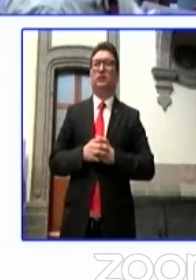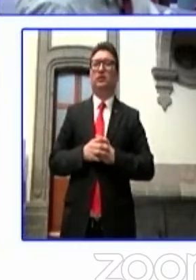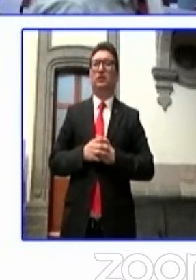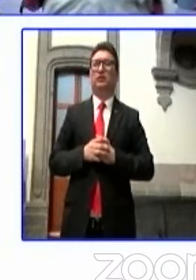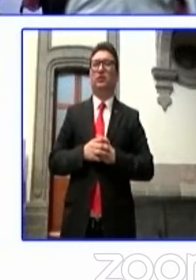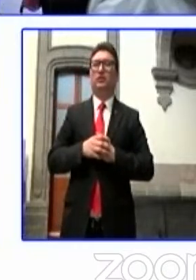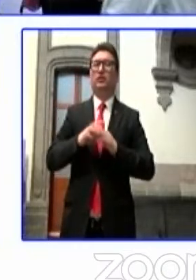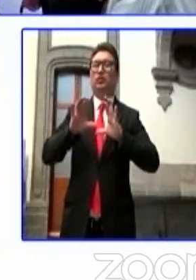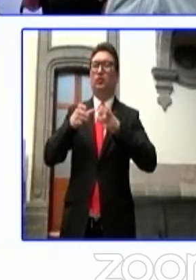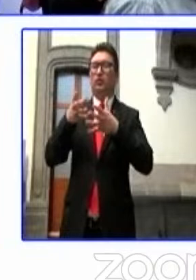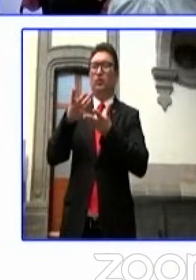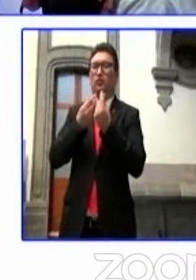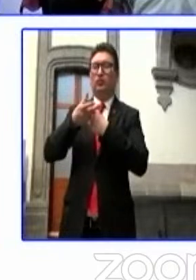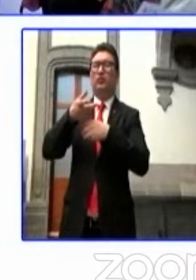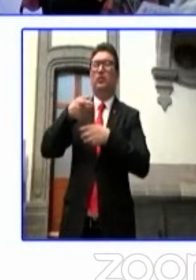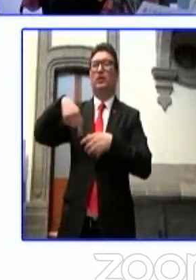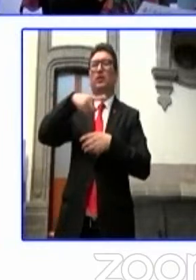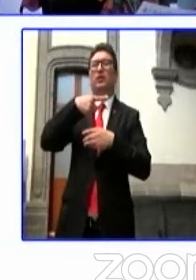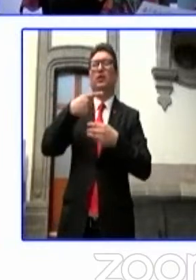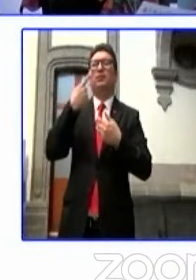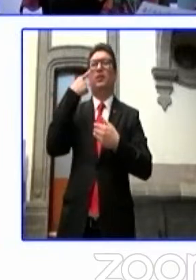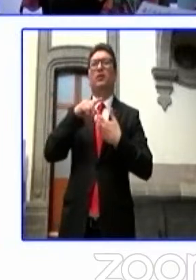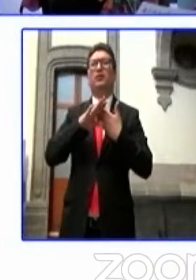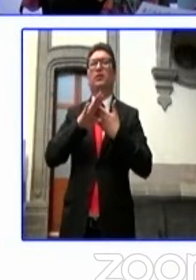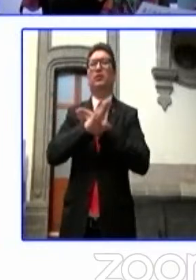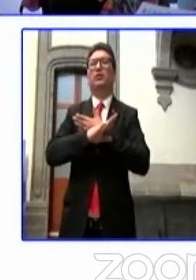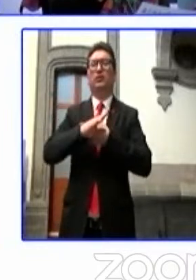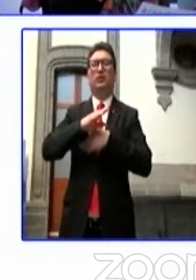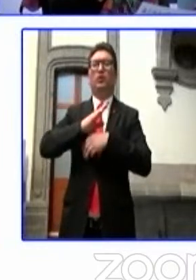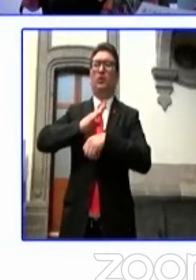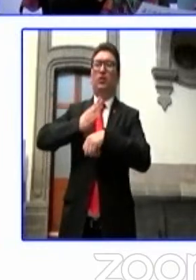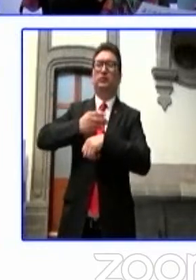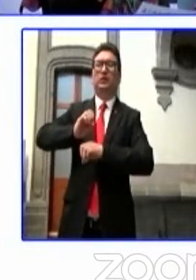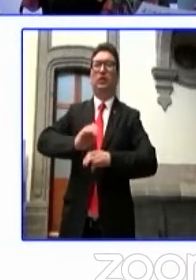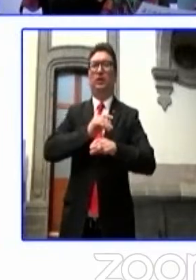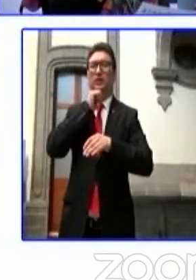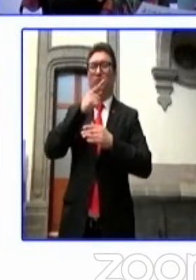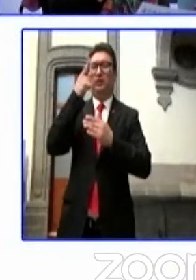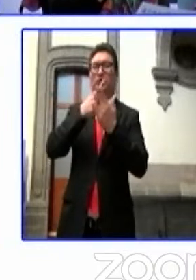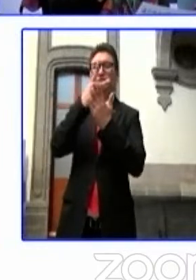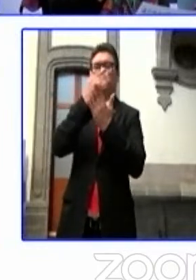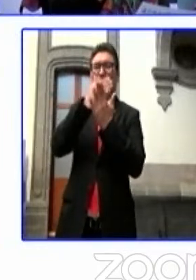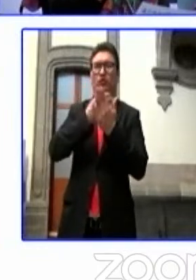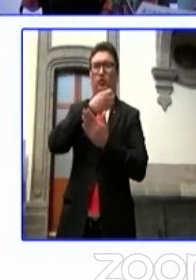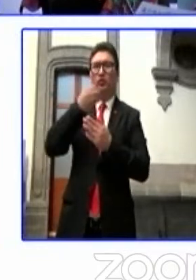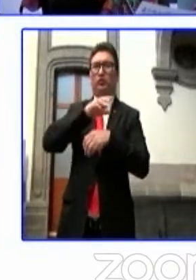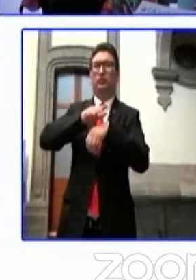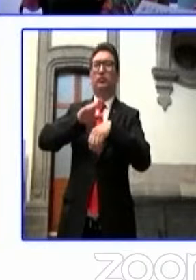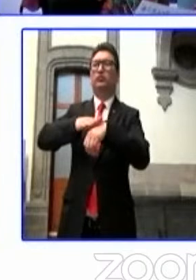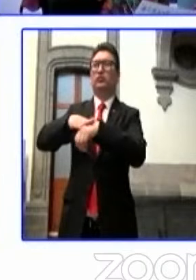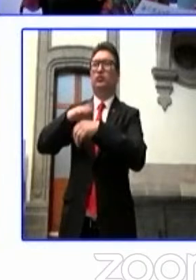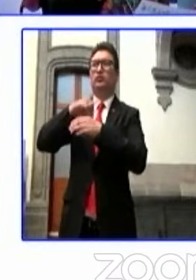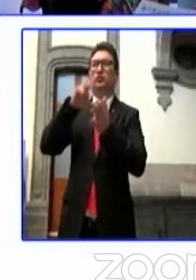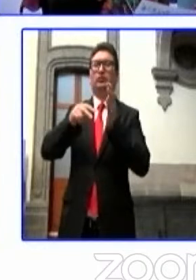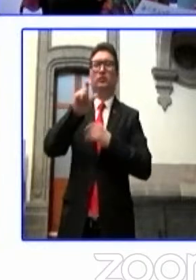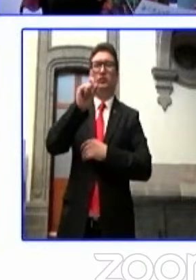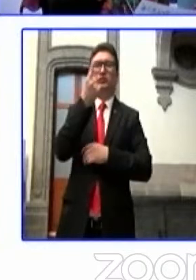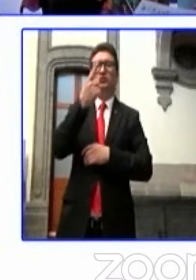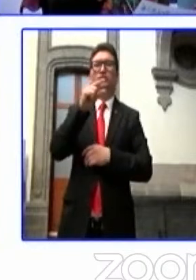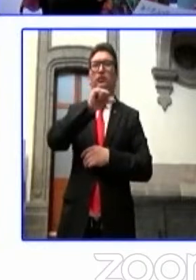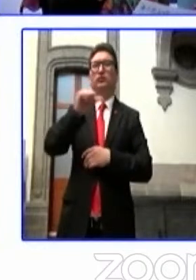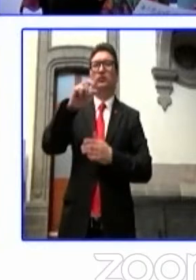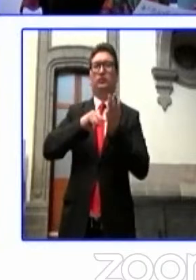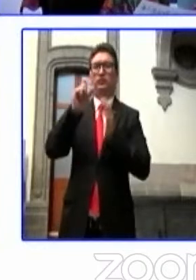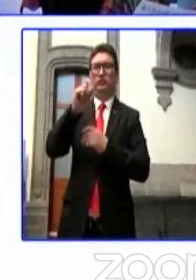cooperación técnica a la Coalición contra la Impunidad para la construcción de un mecanismo de seguimiento a las recomendaciones de 2021 a